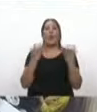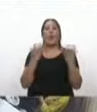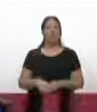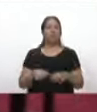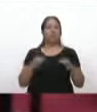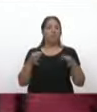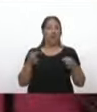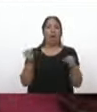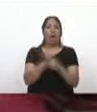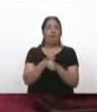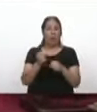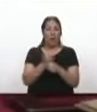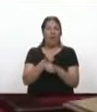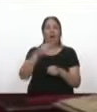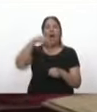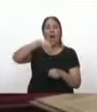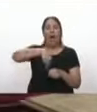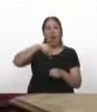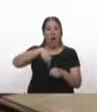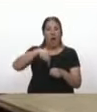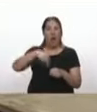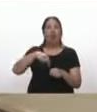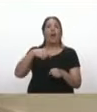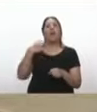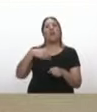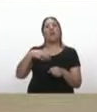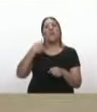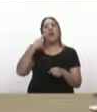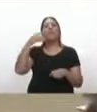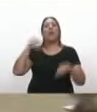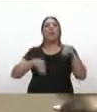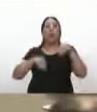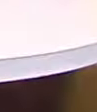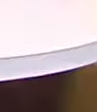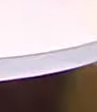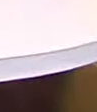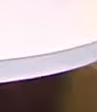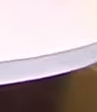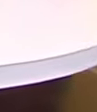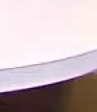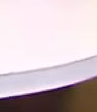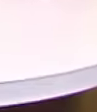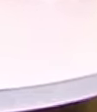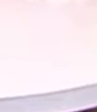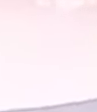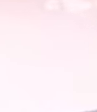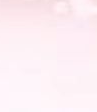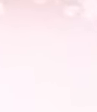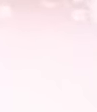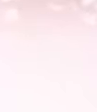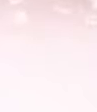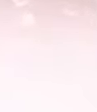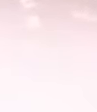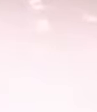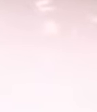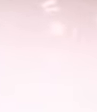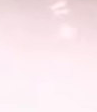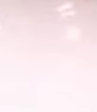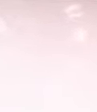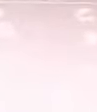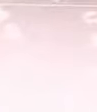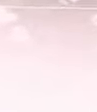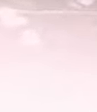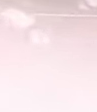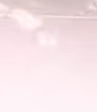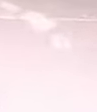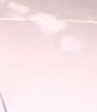50, no sé, un poquito más. Porque lo que deja toda la vista, ya sabemos que está todo arreglado, insisto, ya sabemos, no somos tan idiotas como ustedes